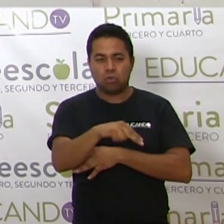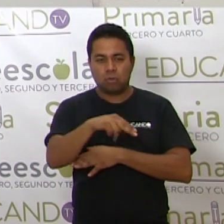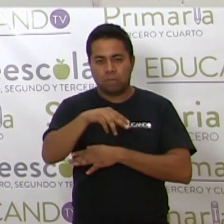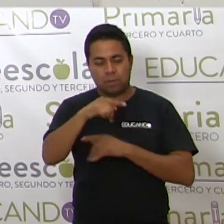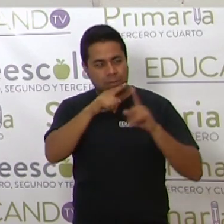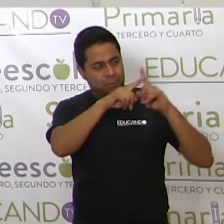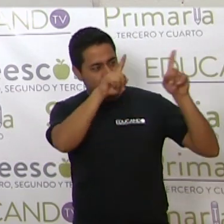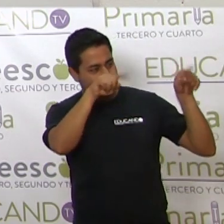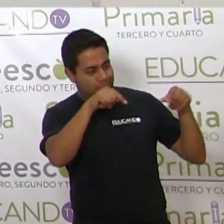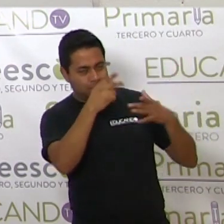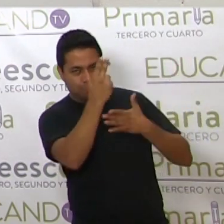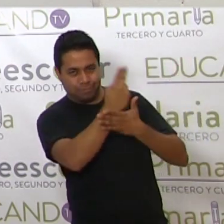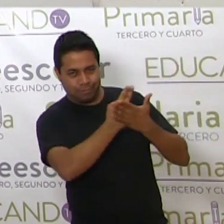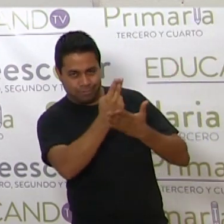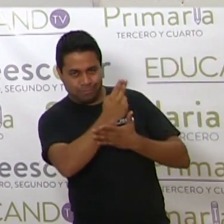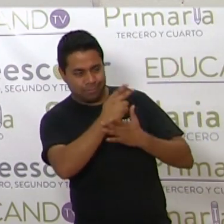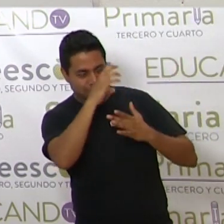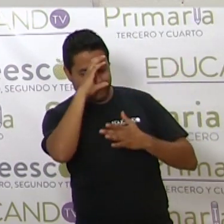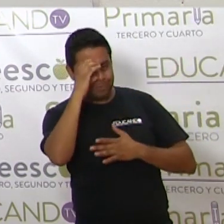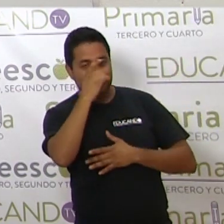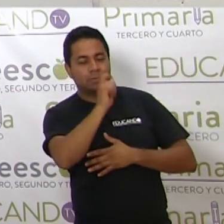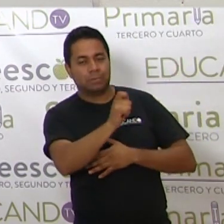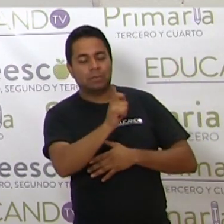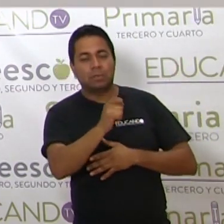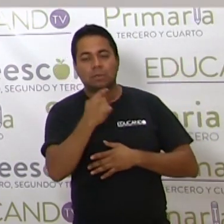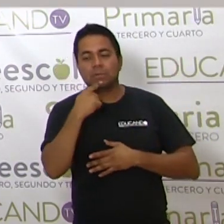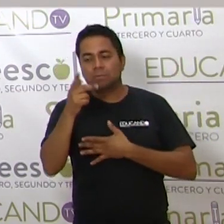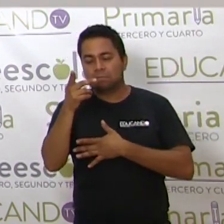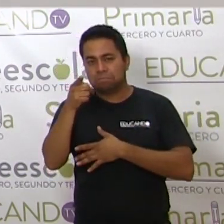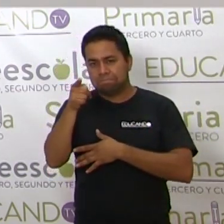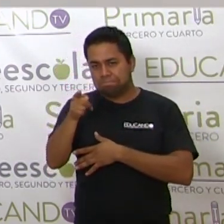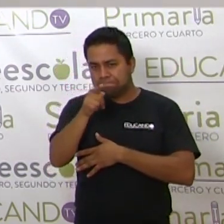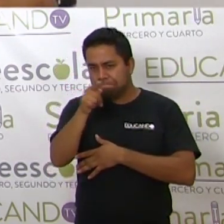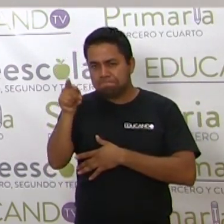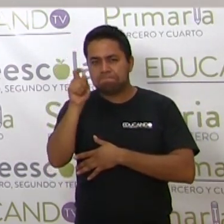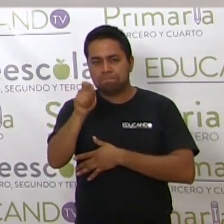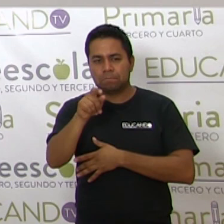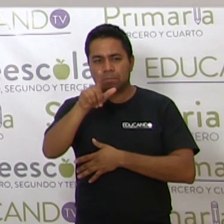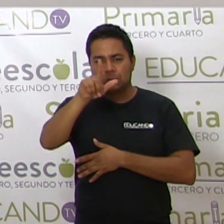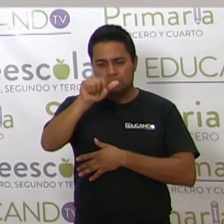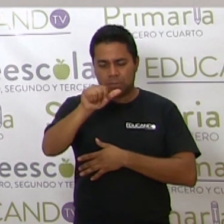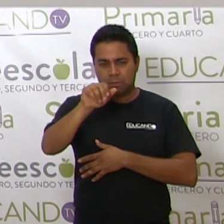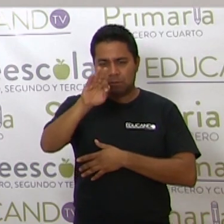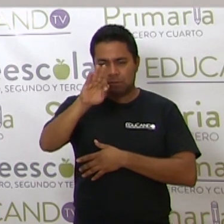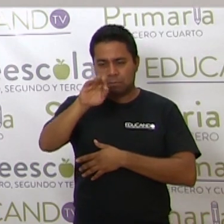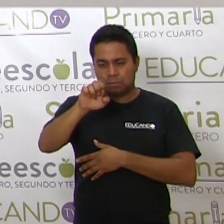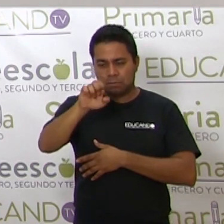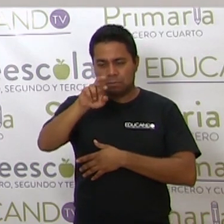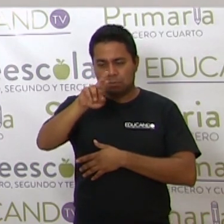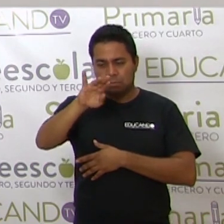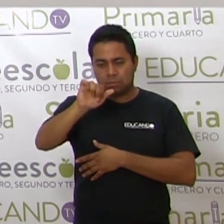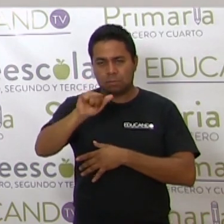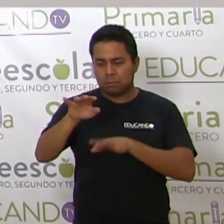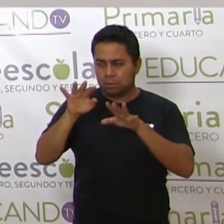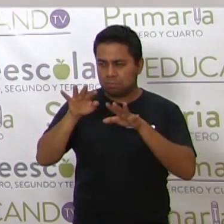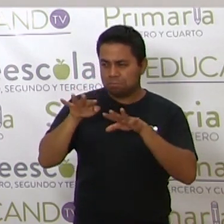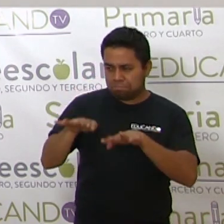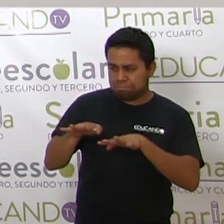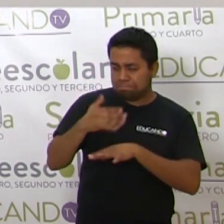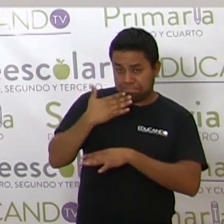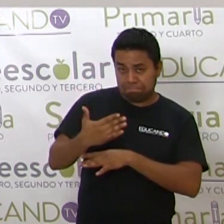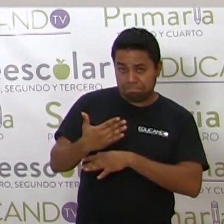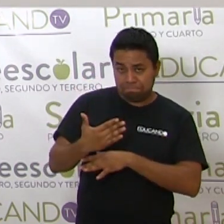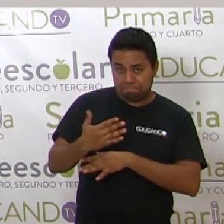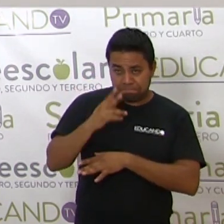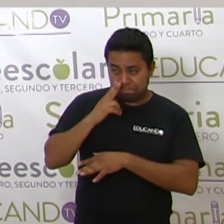tenemos aquí repitas conmigo que dice aquí la feria y se distingue bien